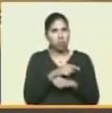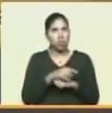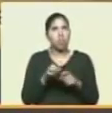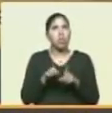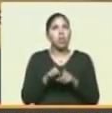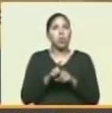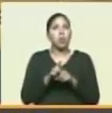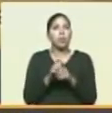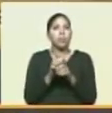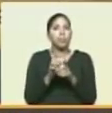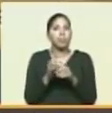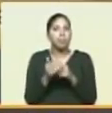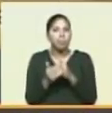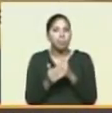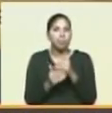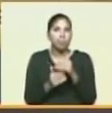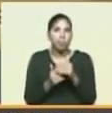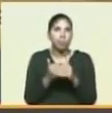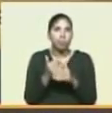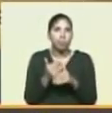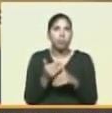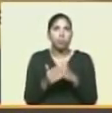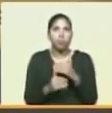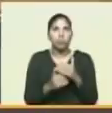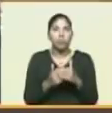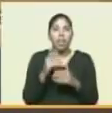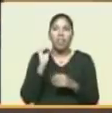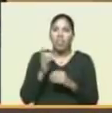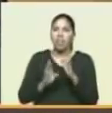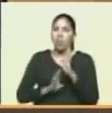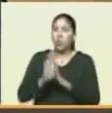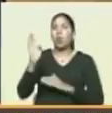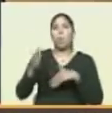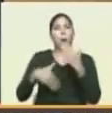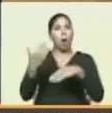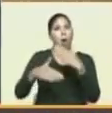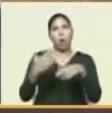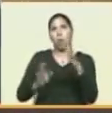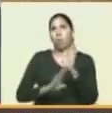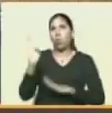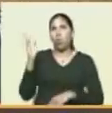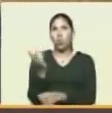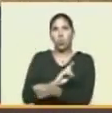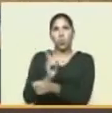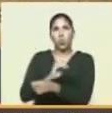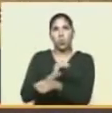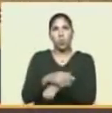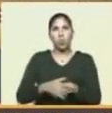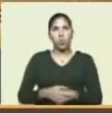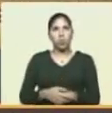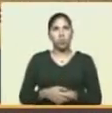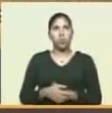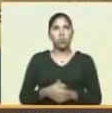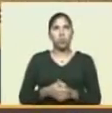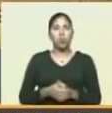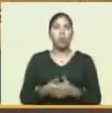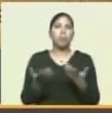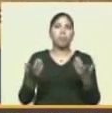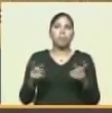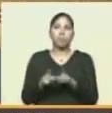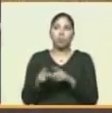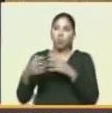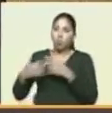los pongamos a full potencia, con algunas prerrogativas, con algunos incentivos. No se trata de que Agrosur es